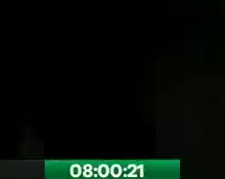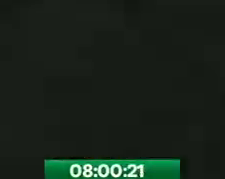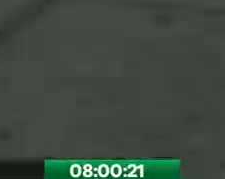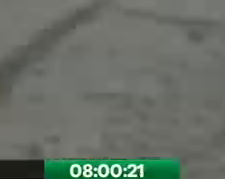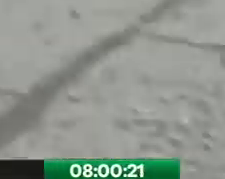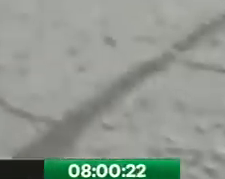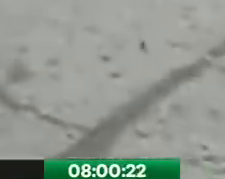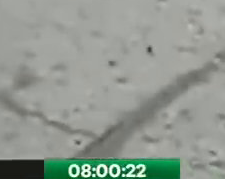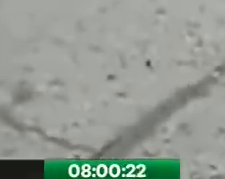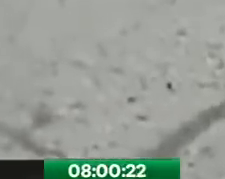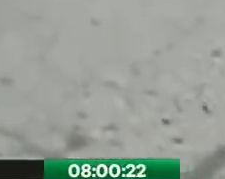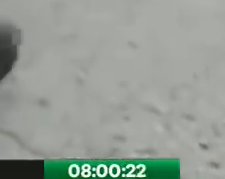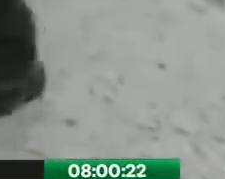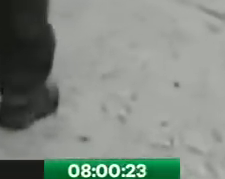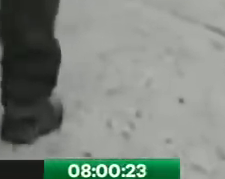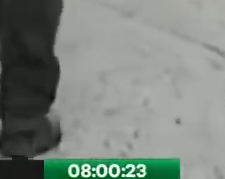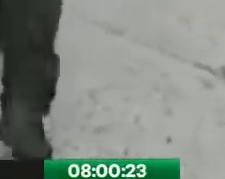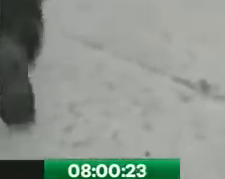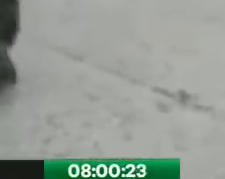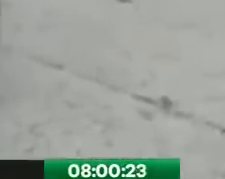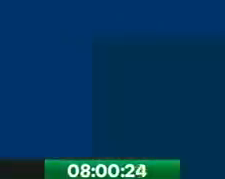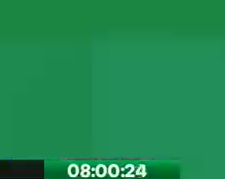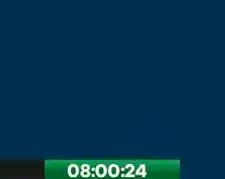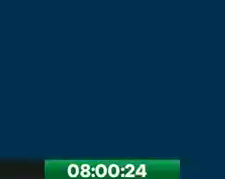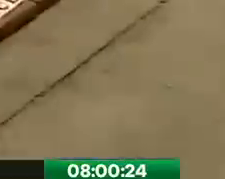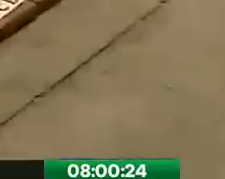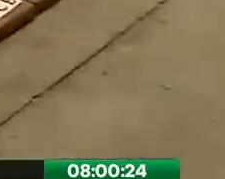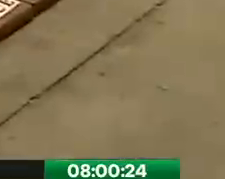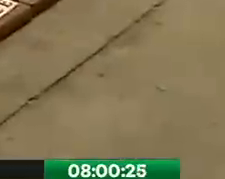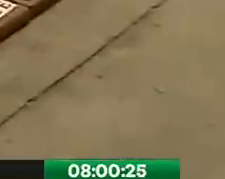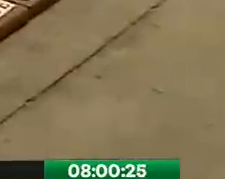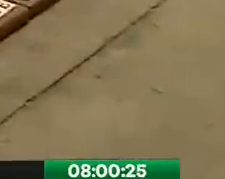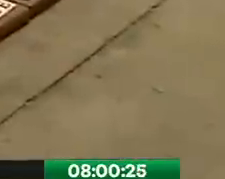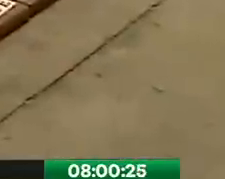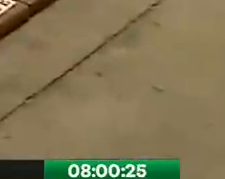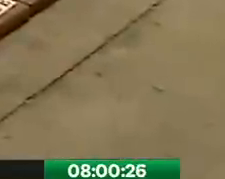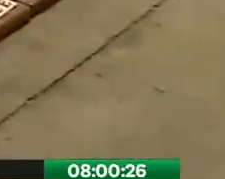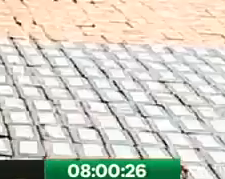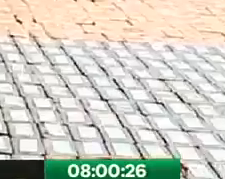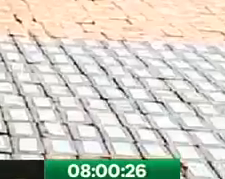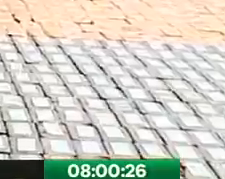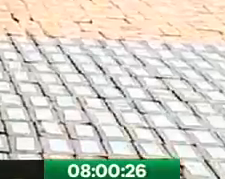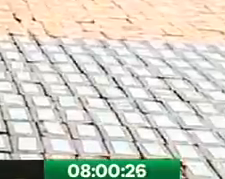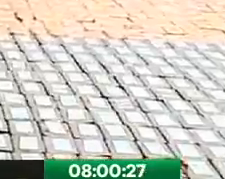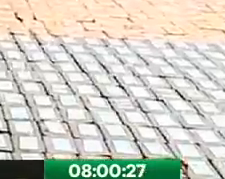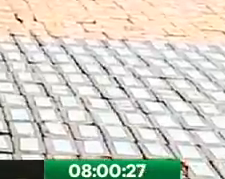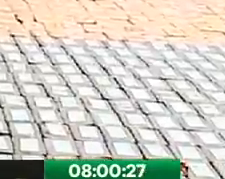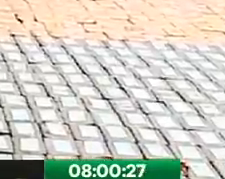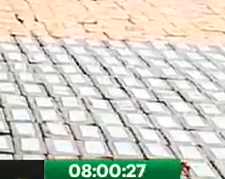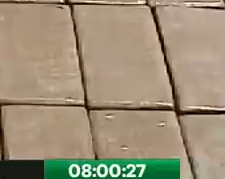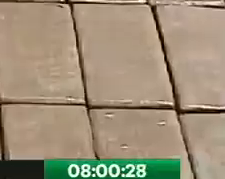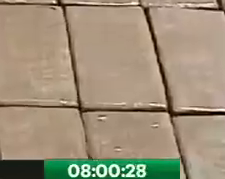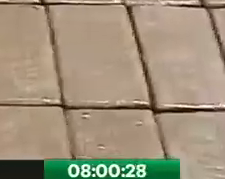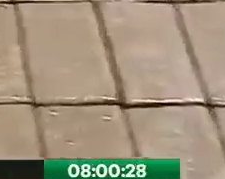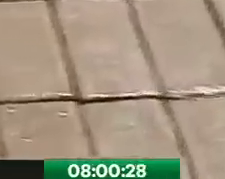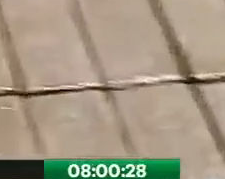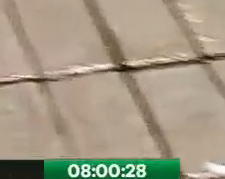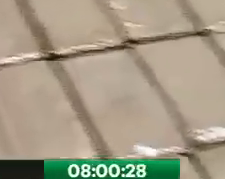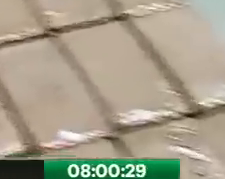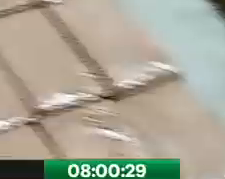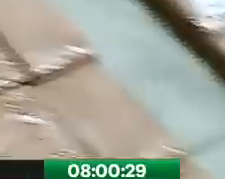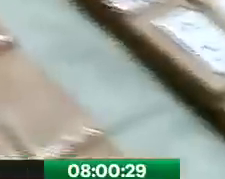años de prisión la dirección antinarcóticos de la policía nacional incautó una tonelada de droga tras rellenar las